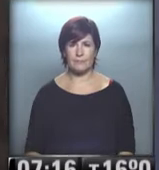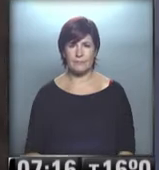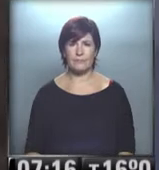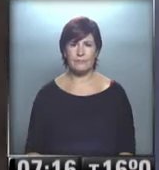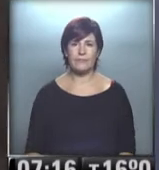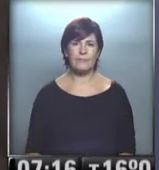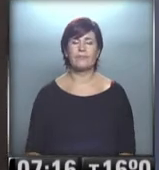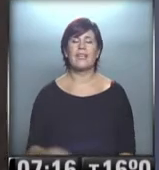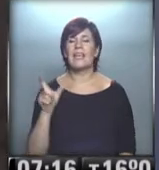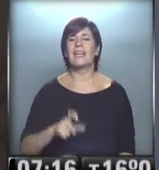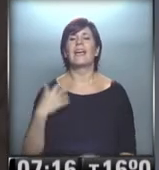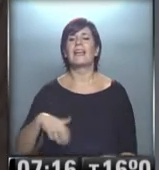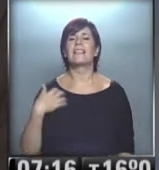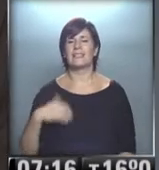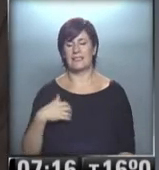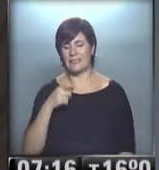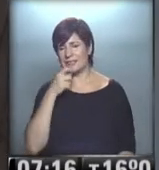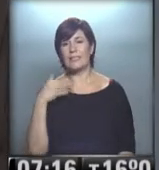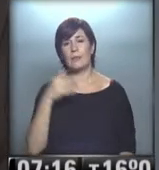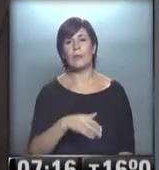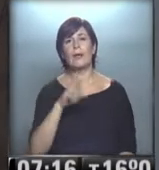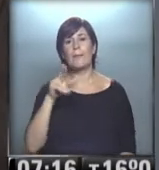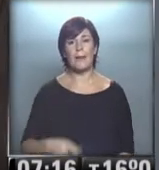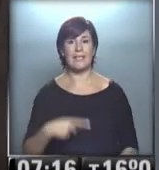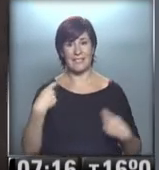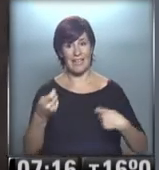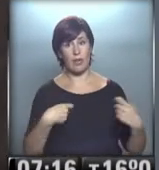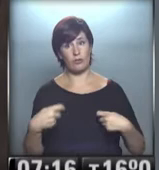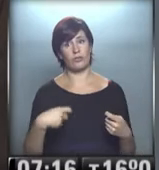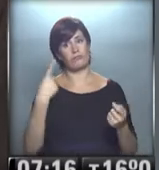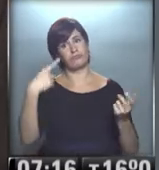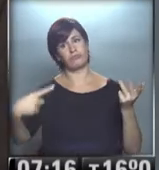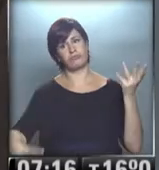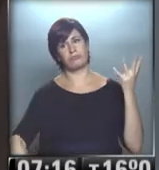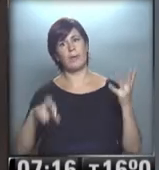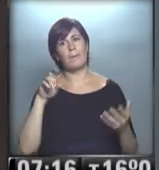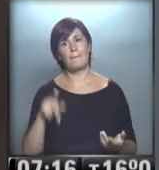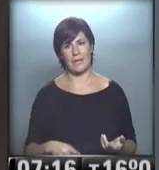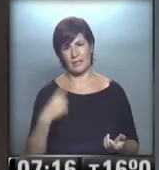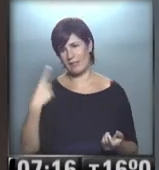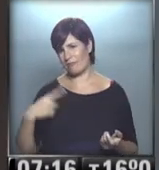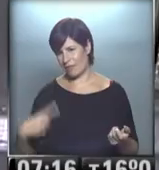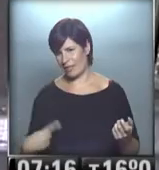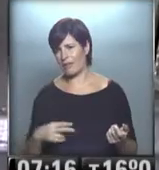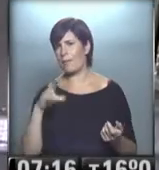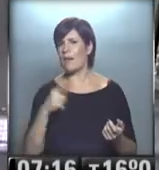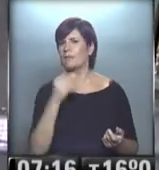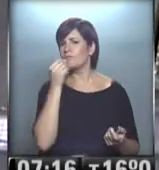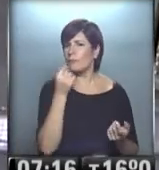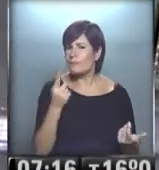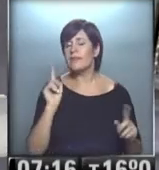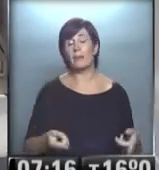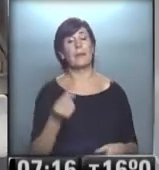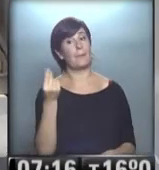Estamos de regreso en la República Argentina. Vos sabés, vas a la panadería, encontrás un amplio menú en materia de panificación. Hay panes de distintos gustos, de distintos